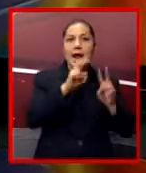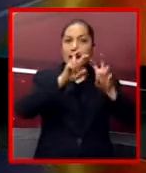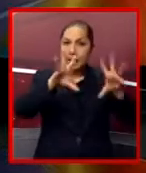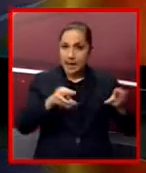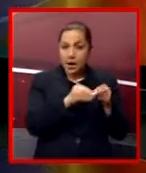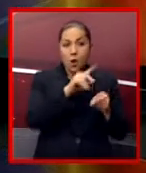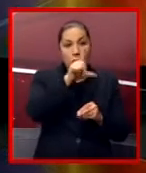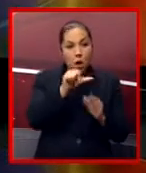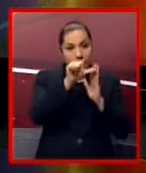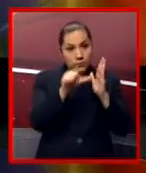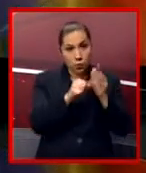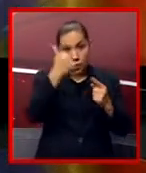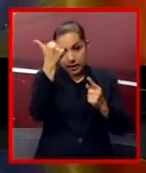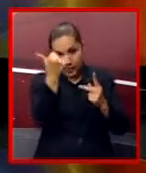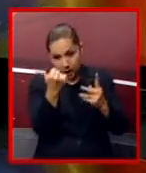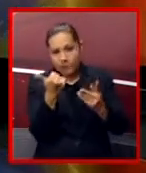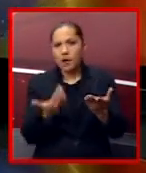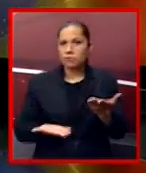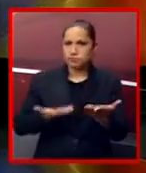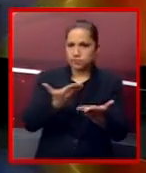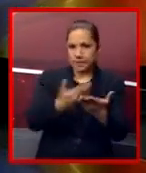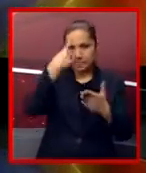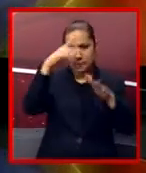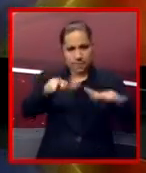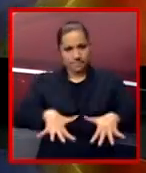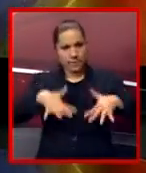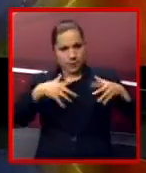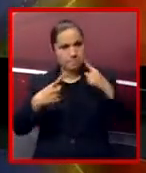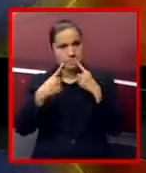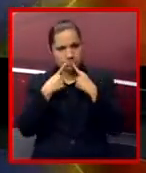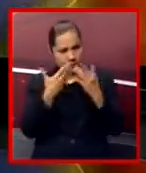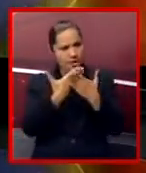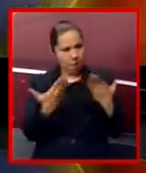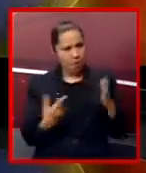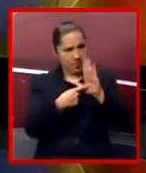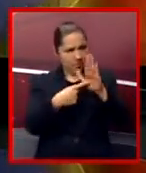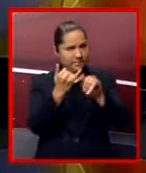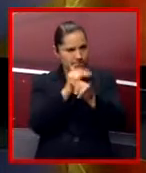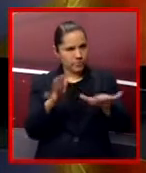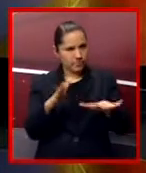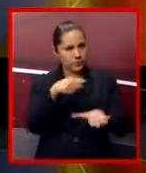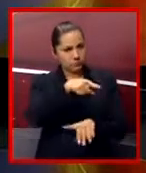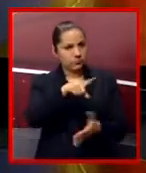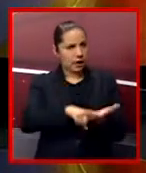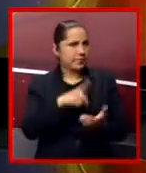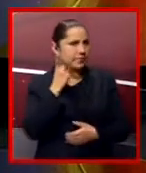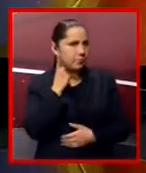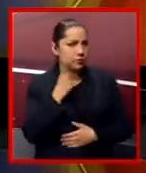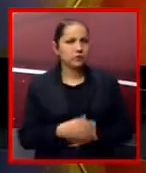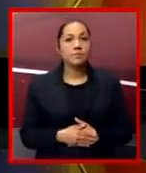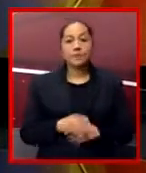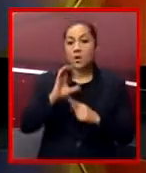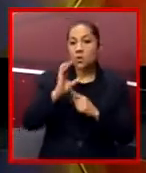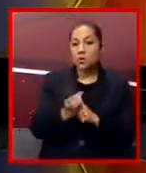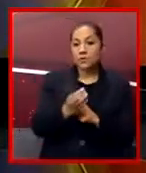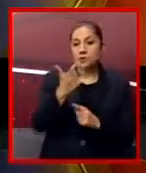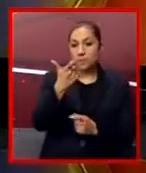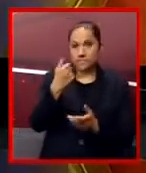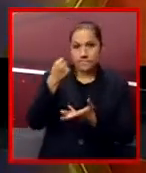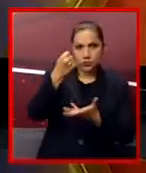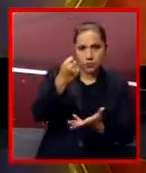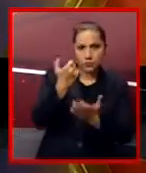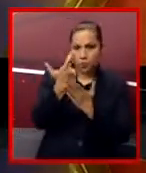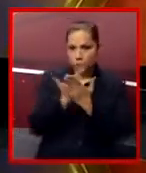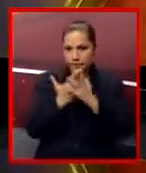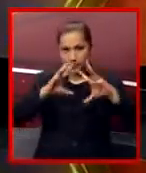Pleno. Vamos a ver cómo se llevaron a cabo estos trabajos. Diputadas y diputados de la Comisión de Presupuesto y Cuenta Pública